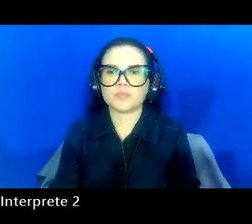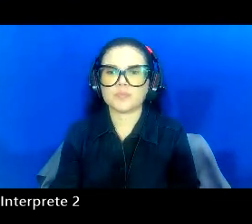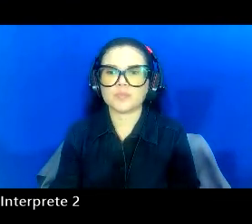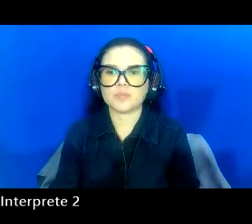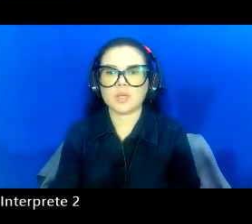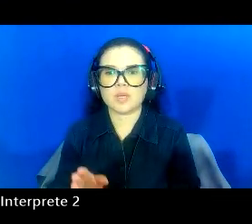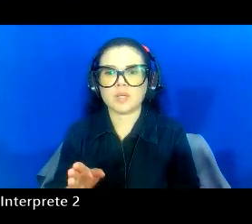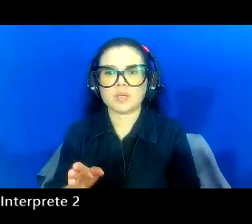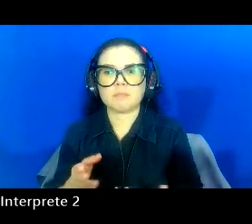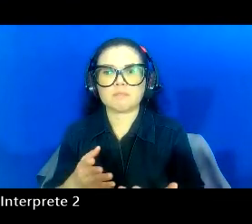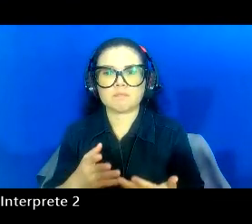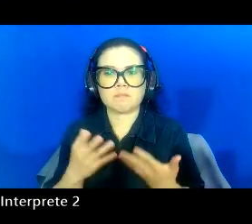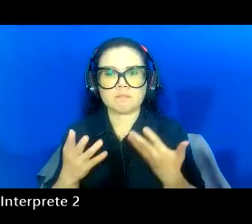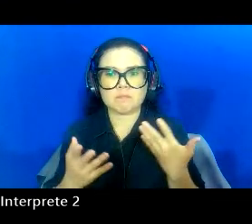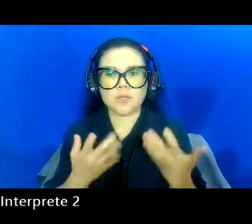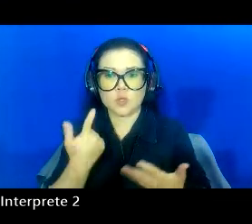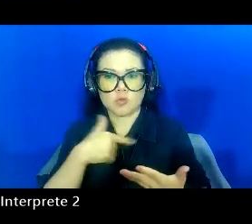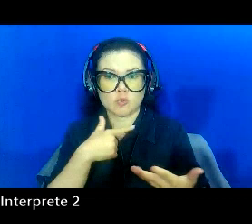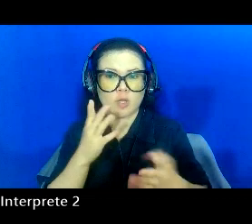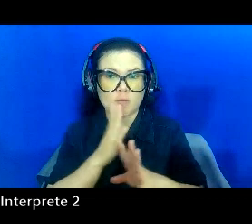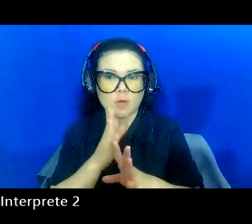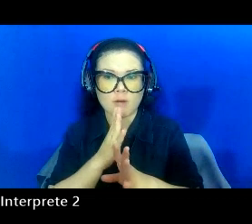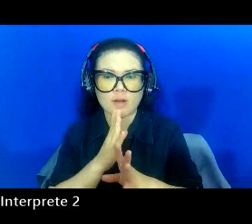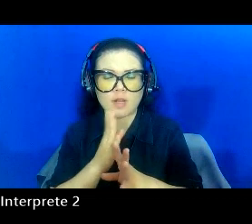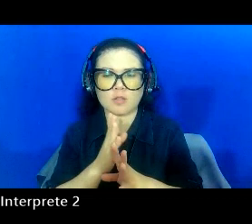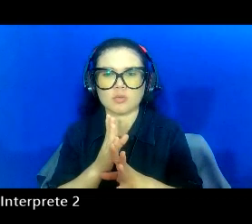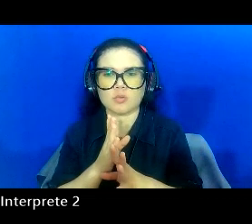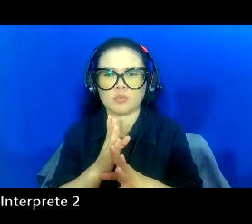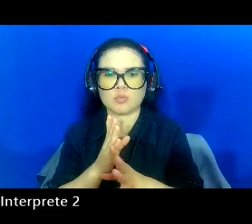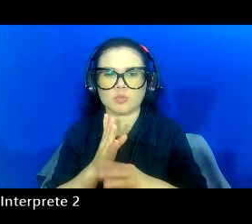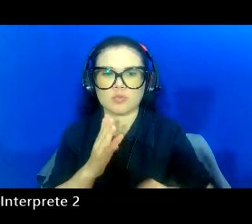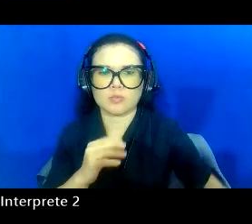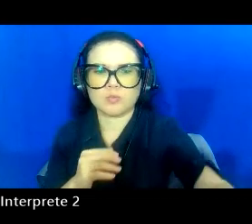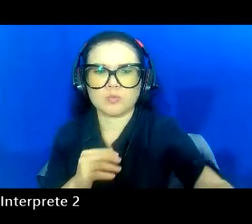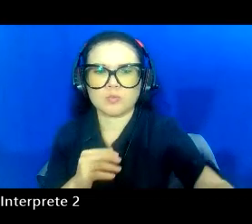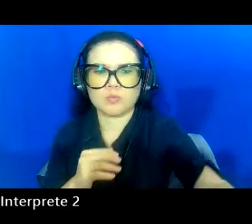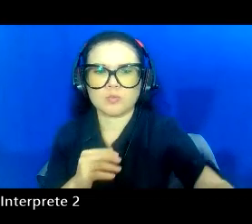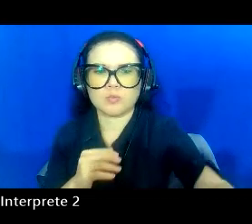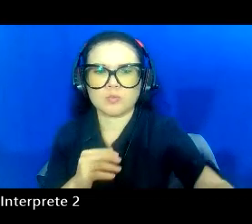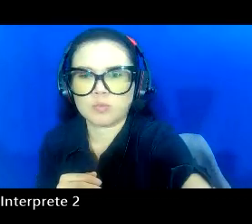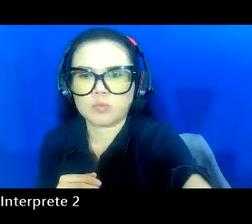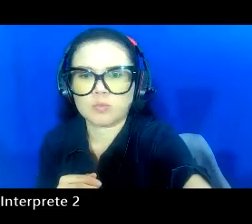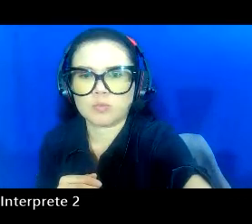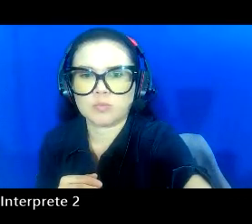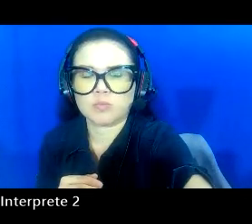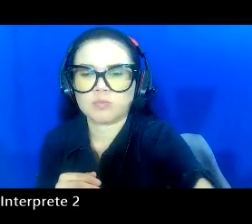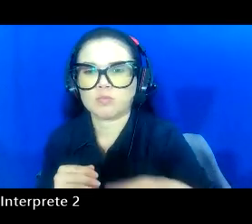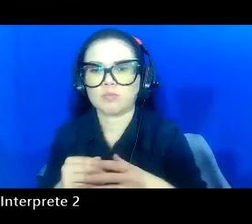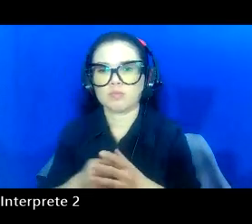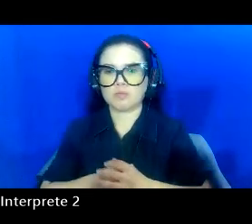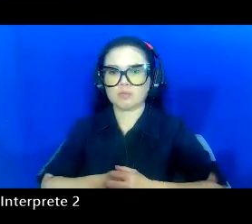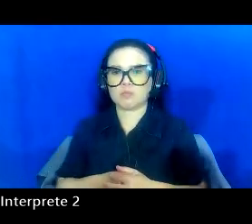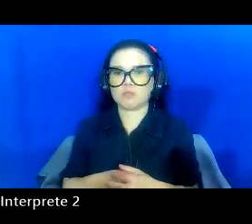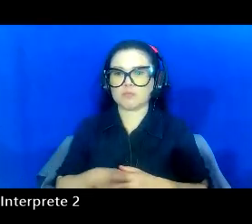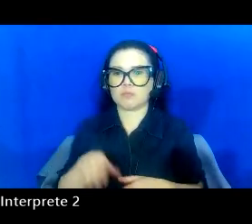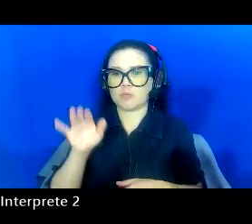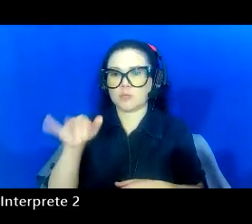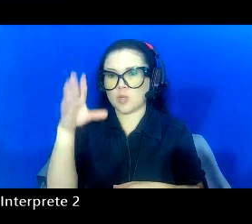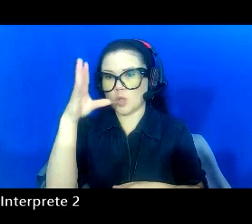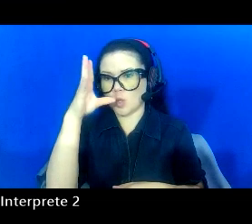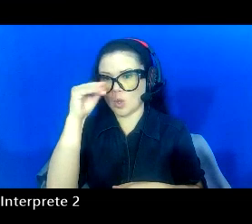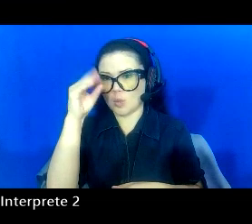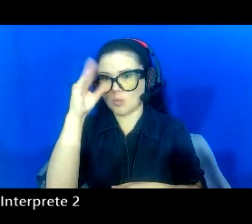casualmente lo que estamos hablando, pues me cayó un caso de mi encomienda. Suerte que ese muchacho en esa EIDA